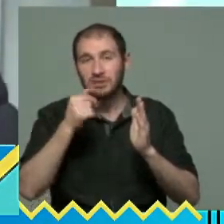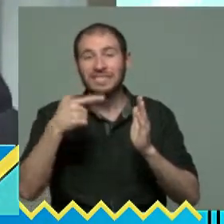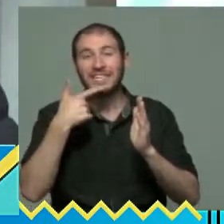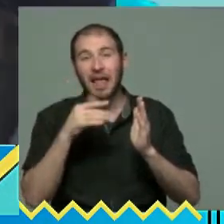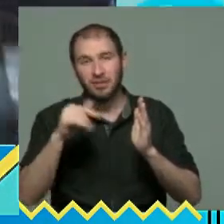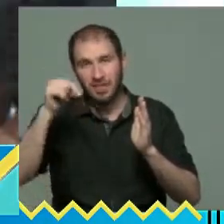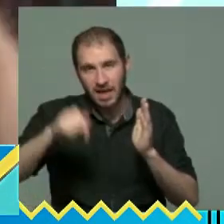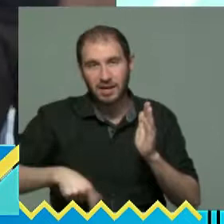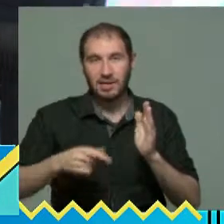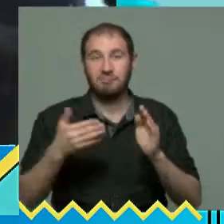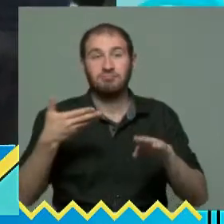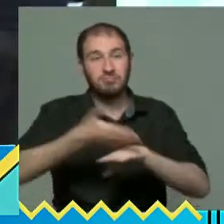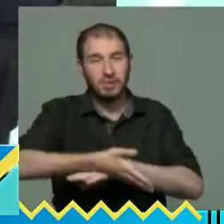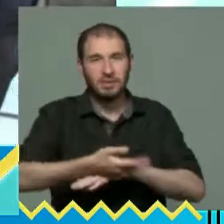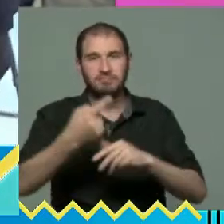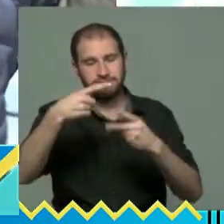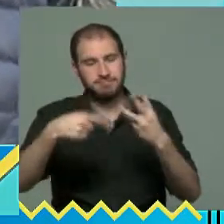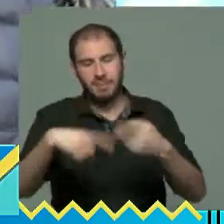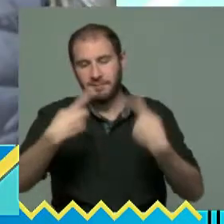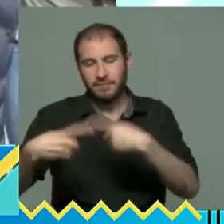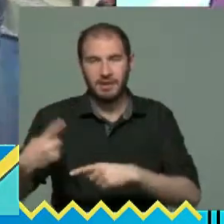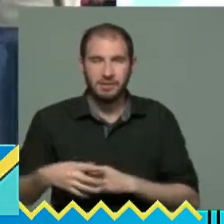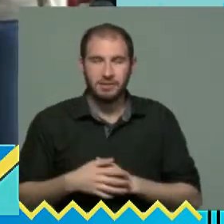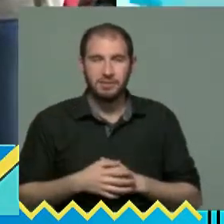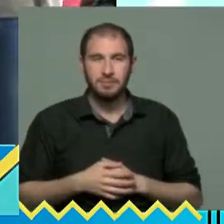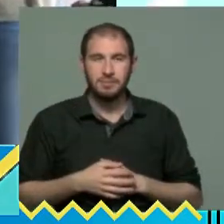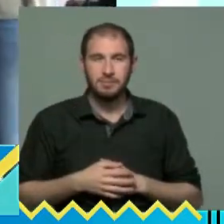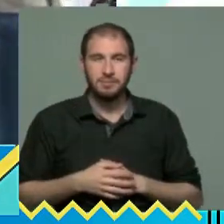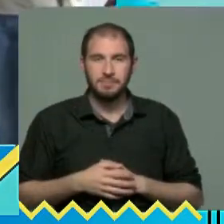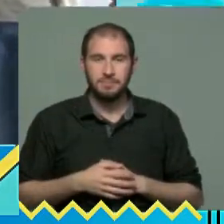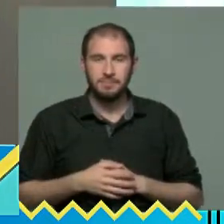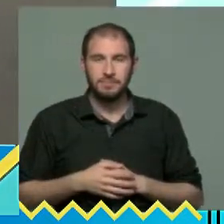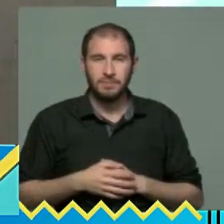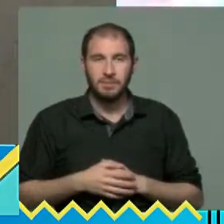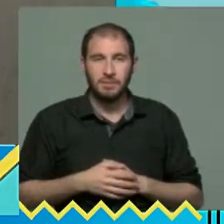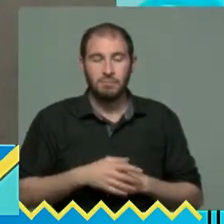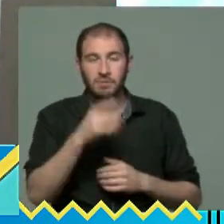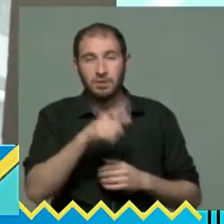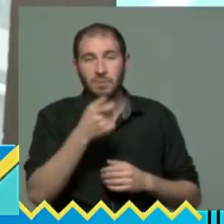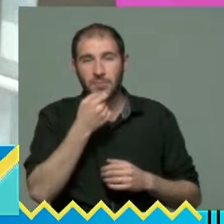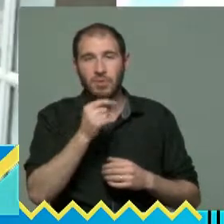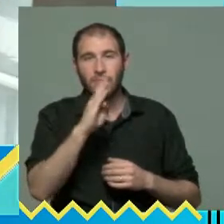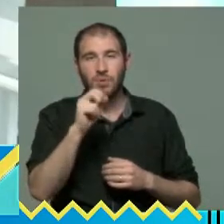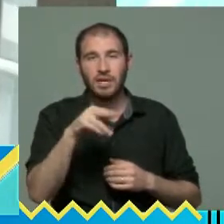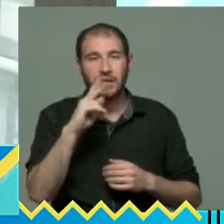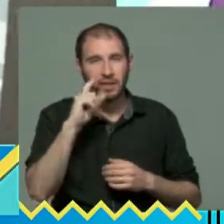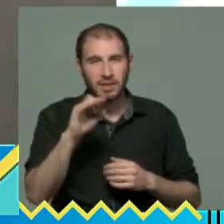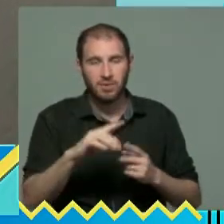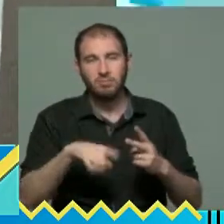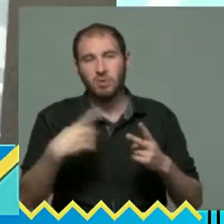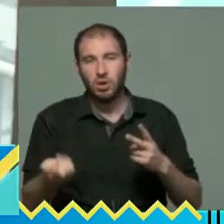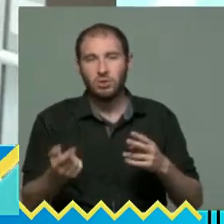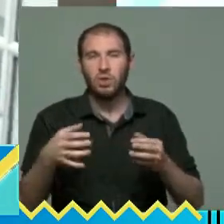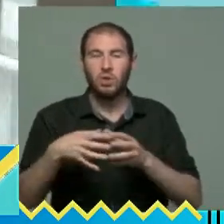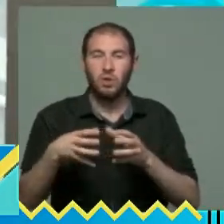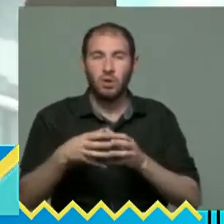ingresaron, es un abanico que va desde gente como Bonarrico a